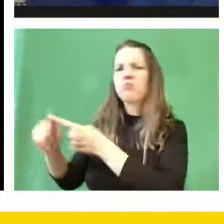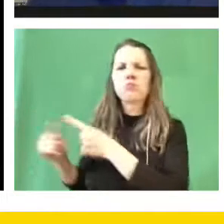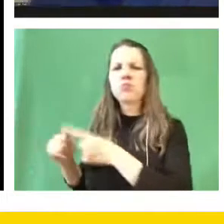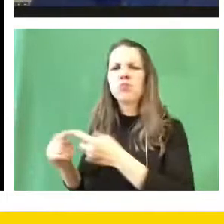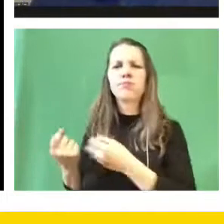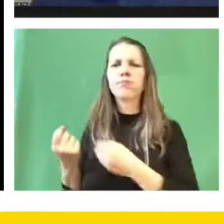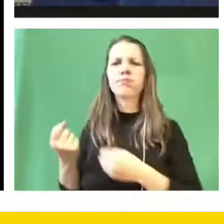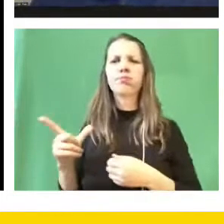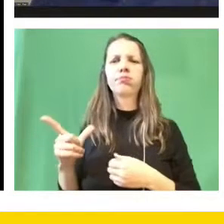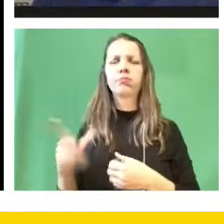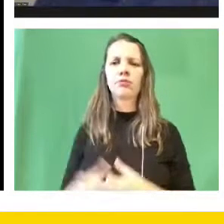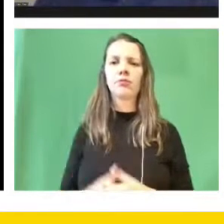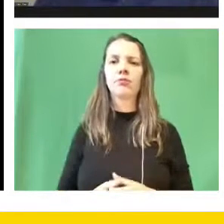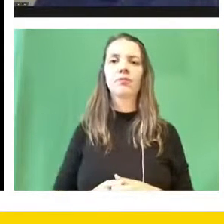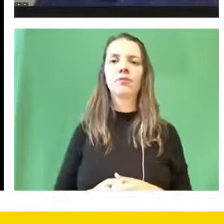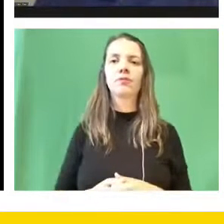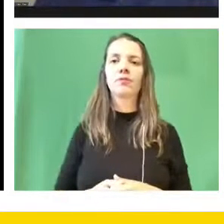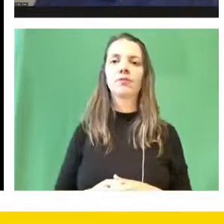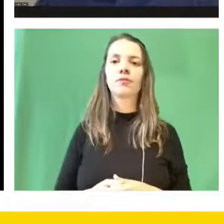Que